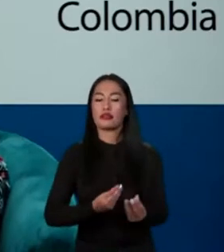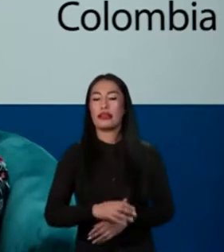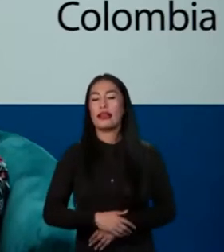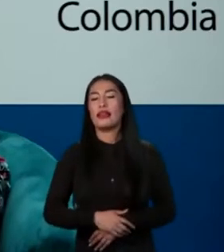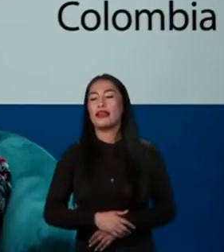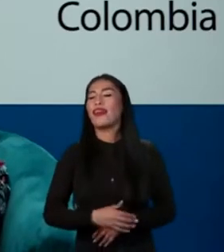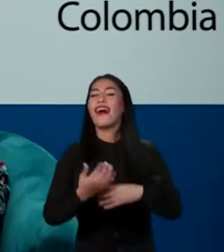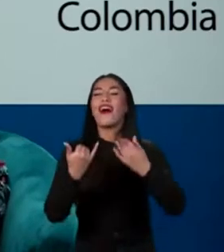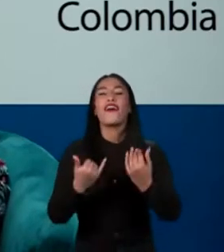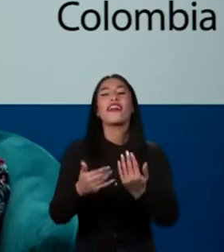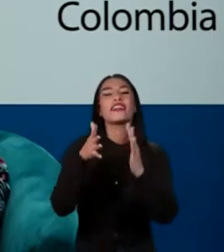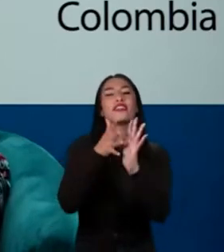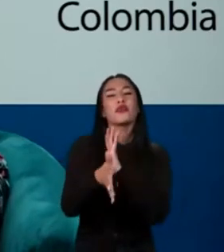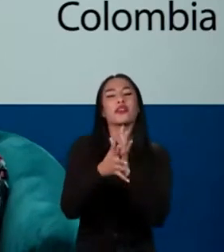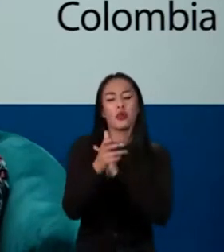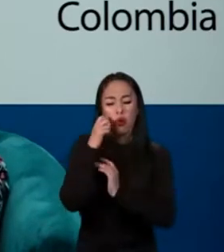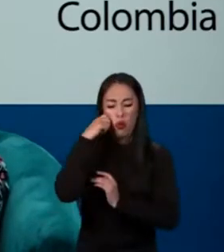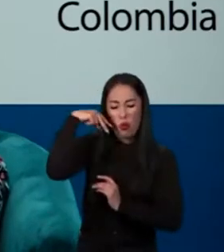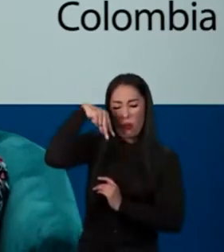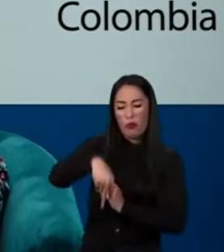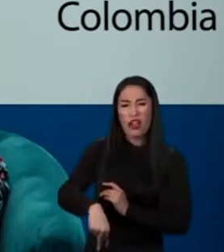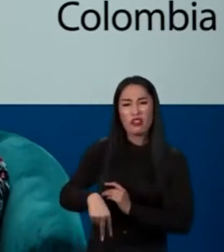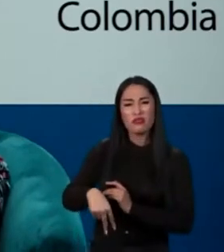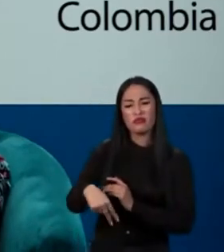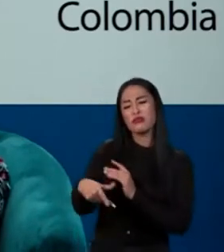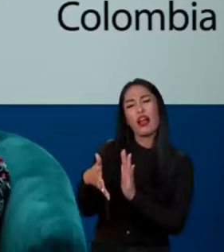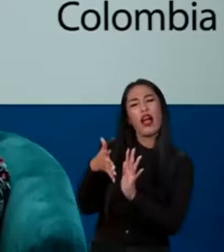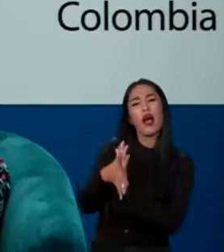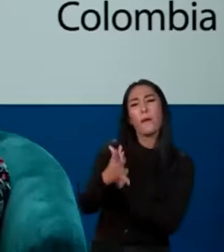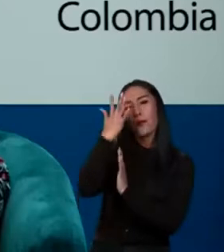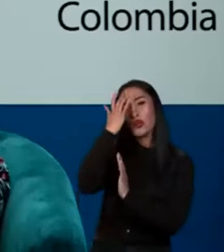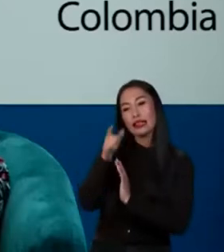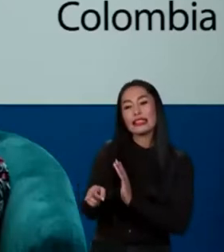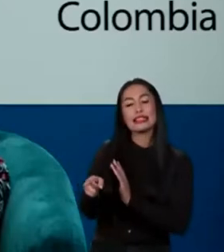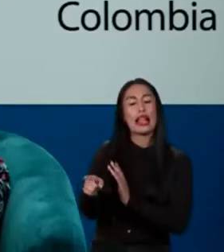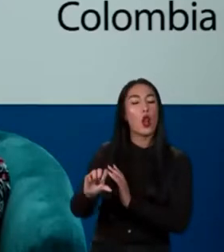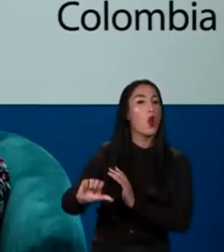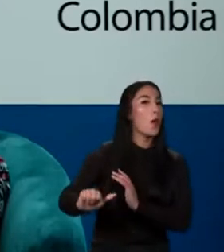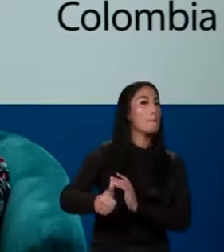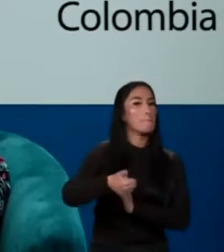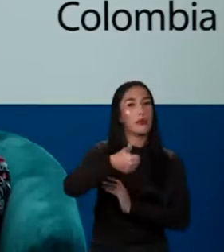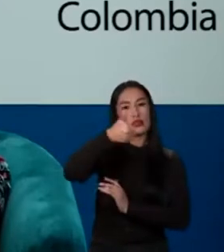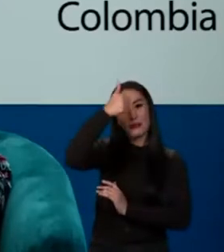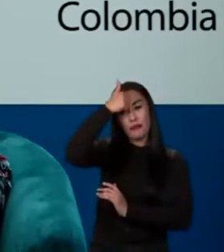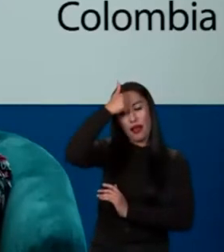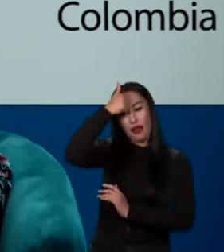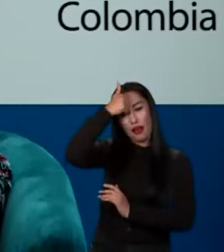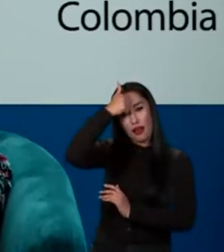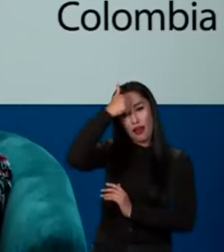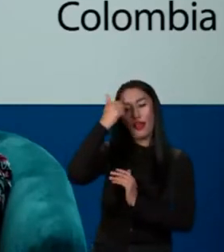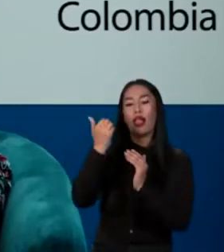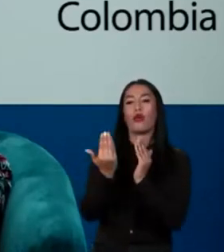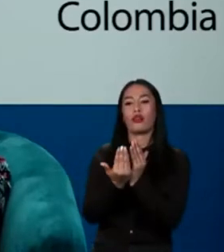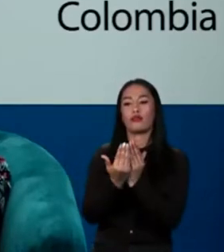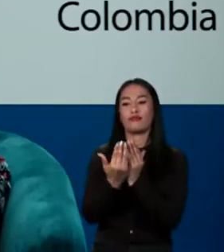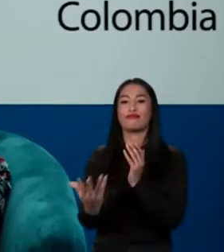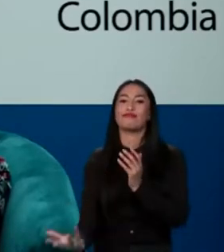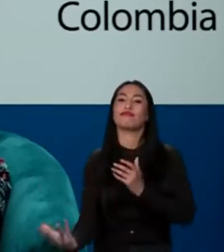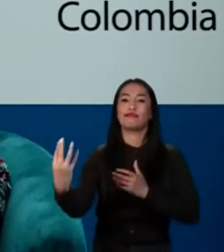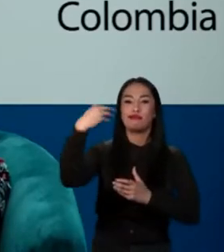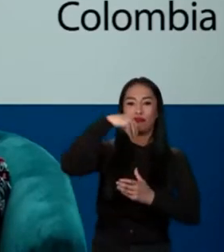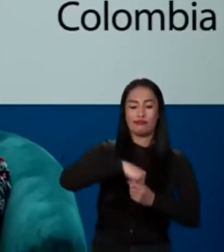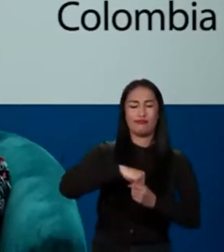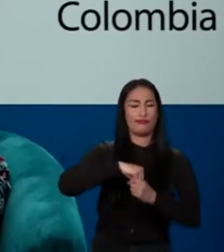porque es el centro el centro de la educación y sobre todos los estudiantes y si hablamos de formación